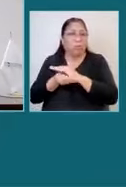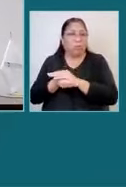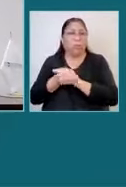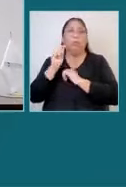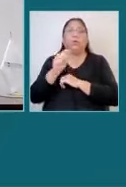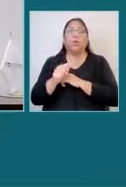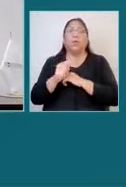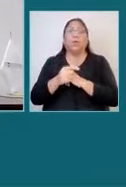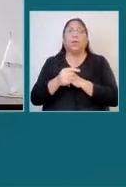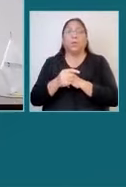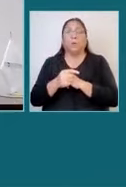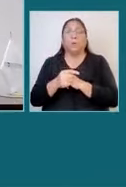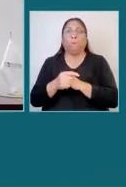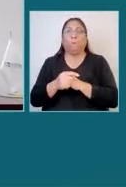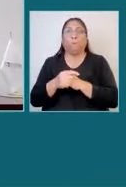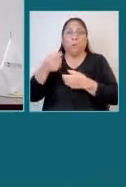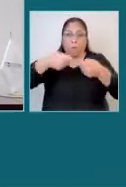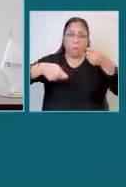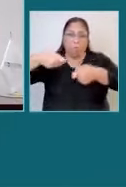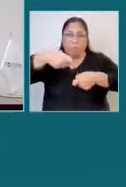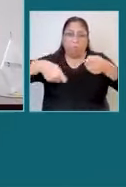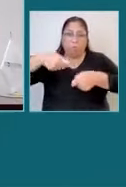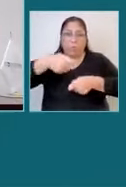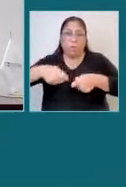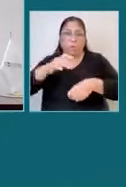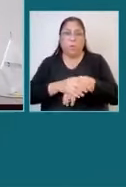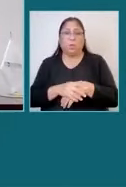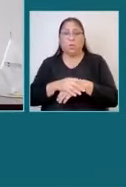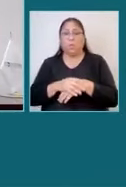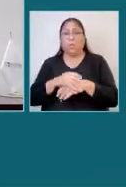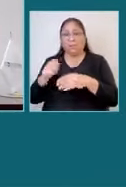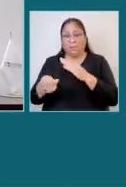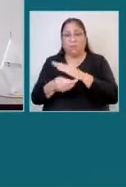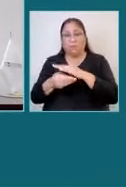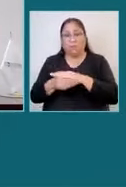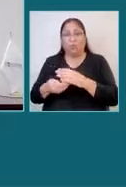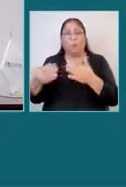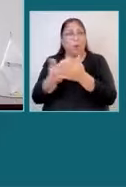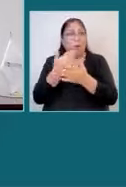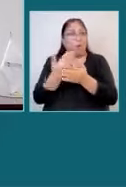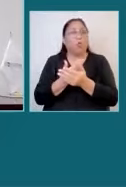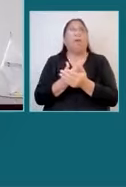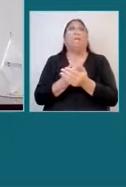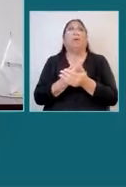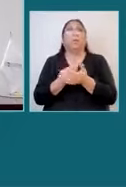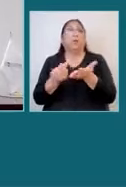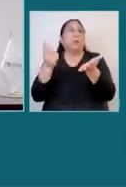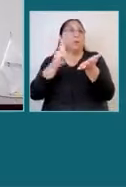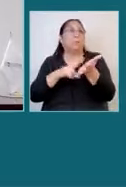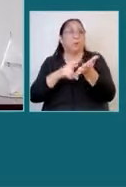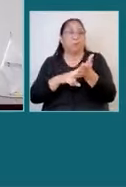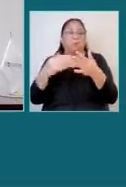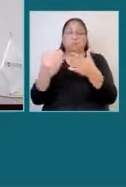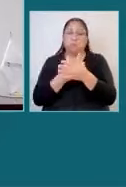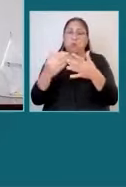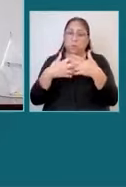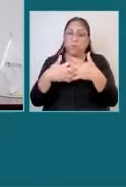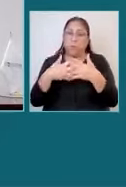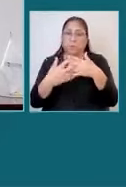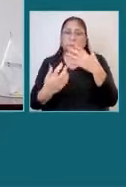los cuales invierte el Fondo de Capital para Emprendimientos Innovadores. Y si me permite, sí me